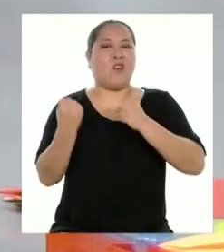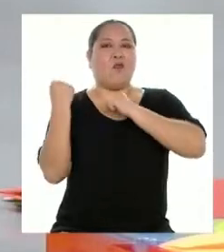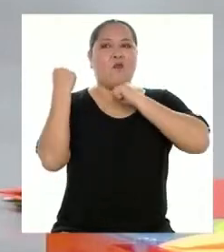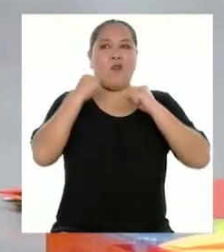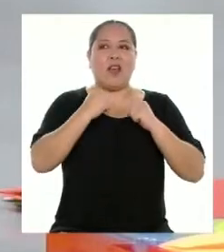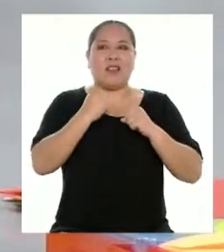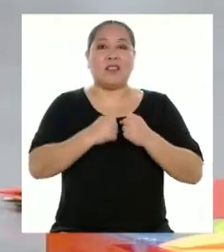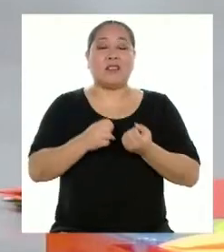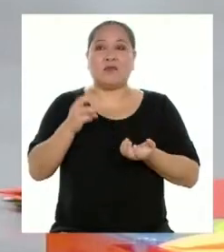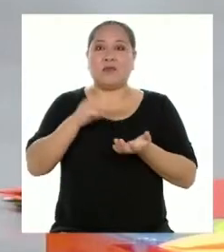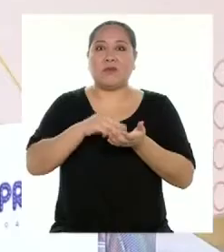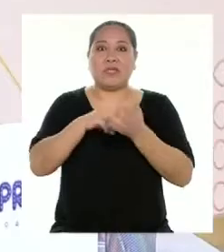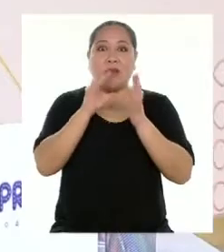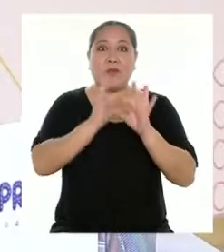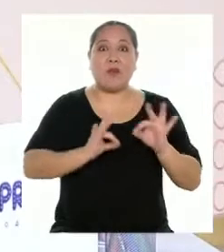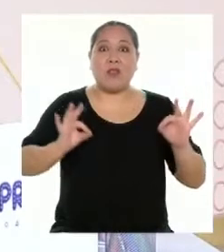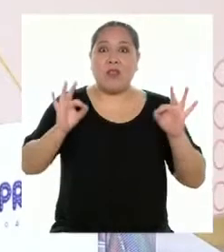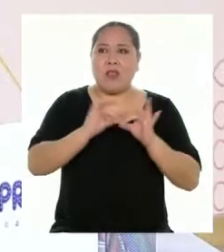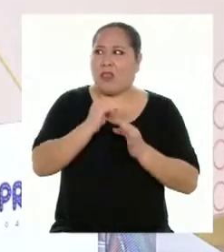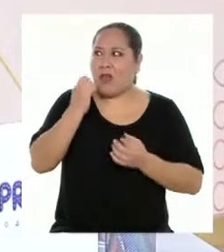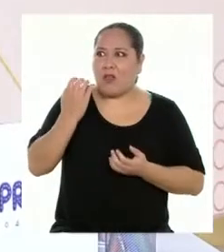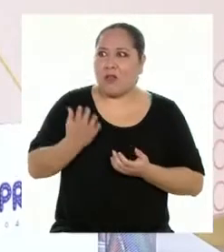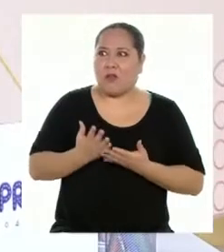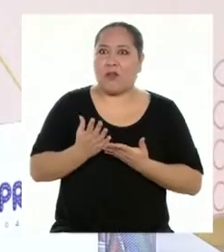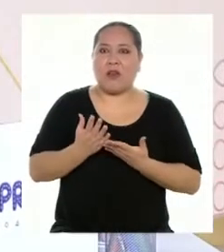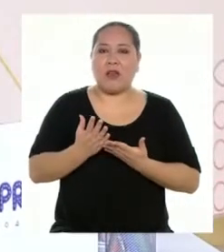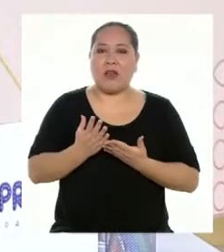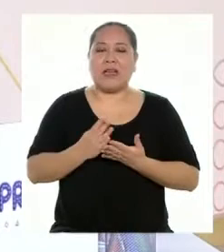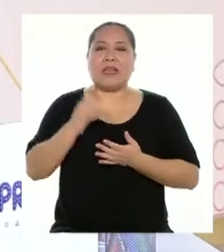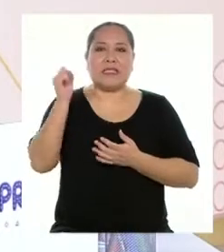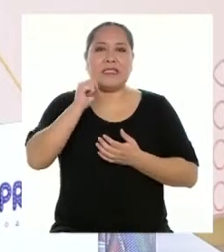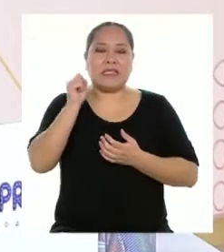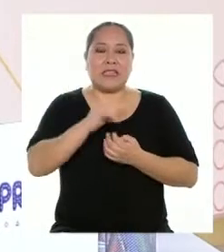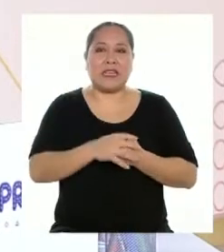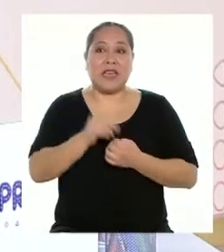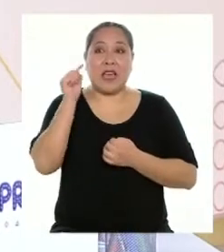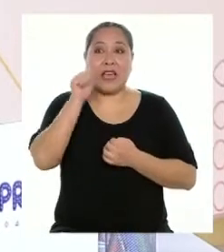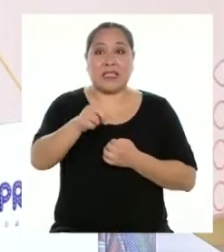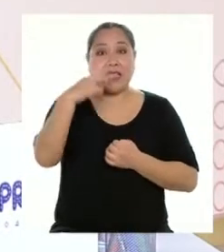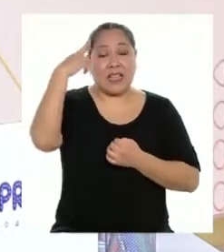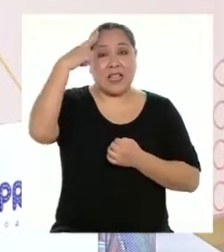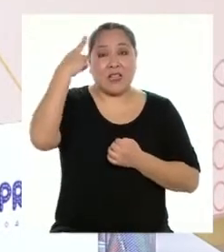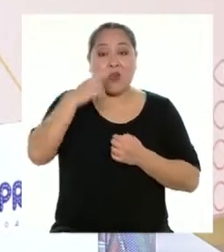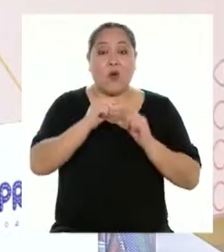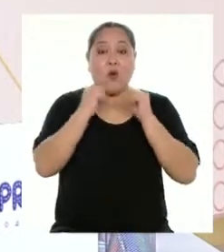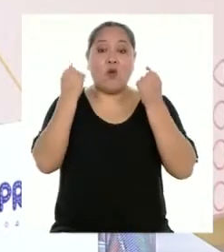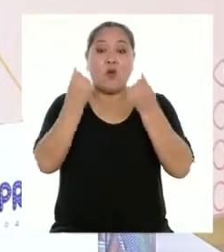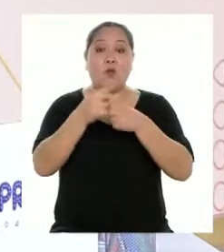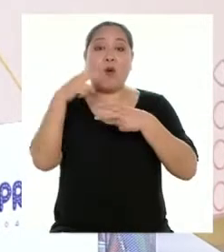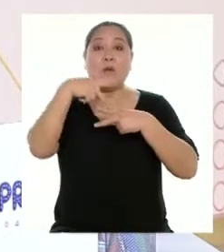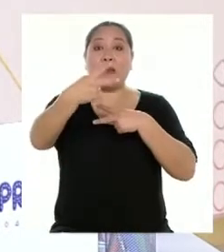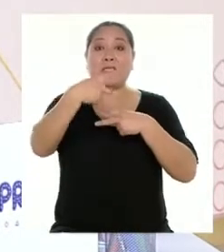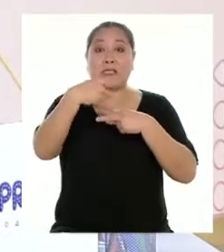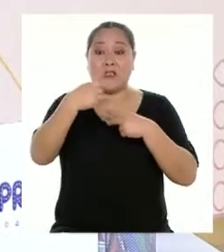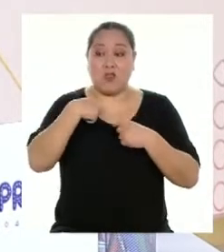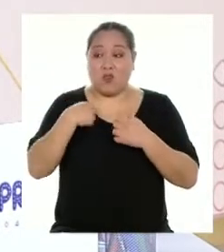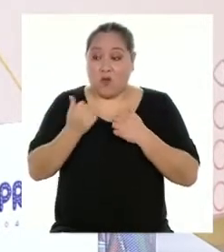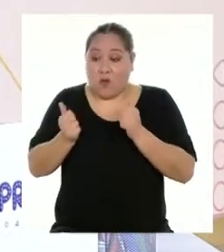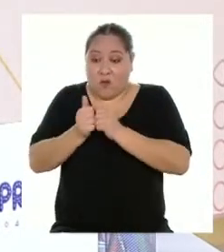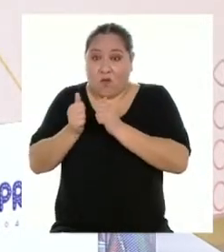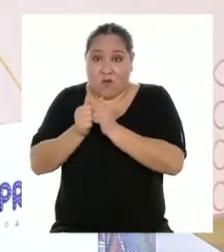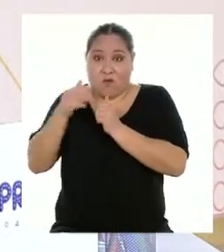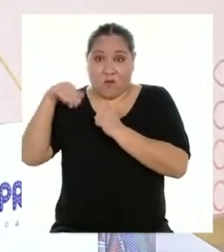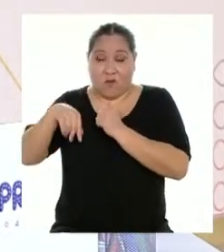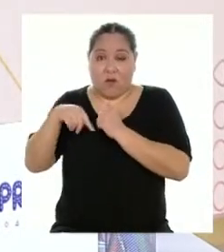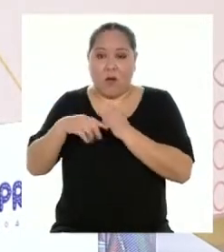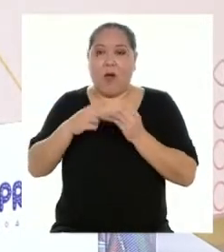más importante que nunca. Así es, Tocino. Por eso animé a un grupo de vecinos por donde vivo a mejorar nuestros hábitos